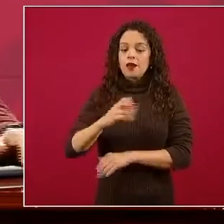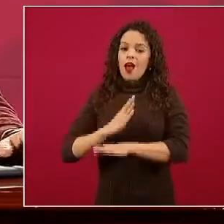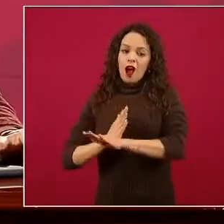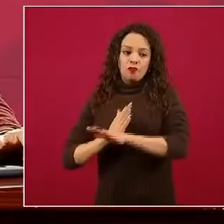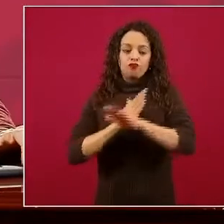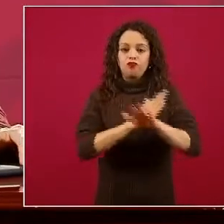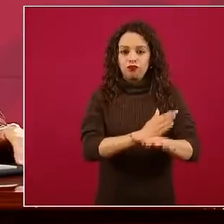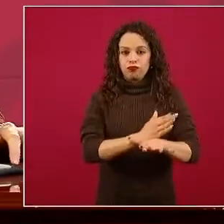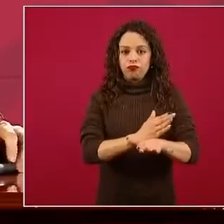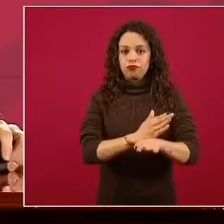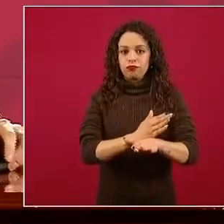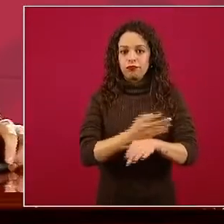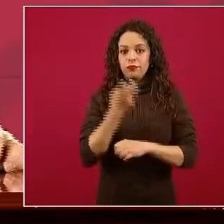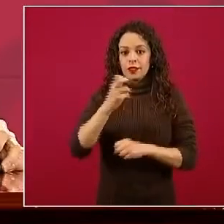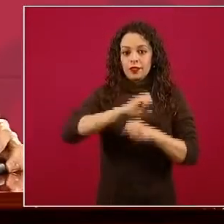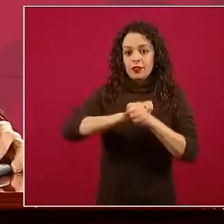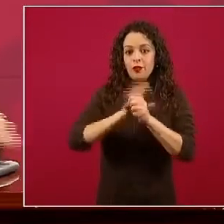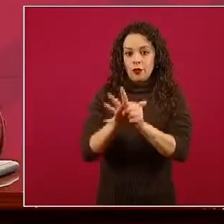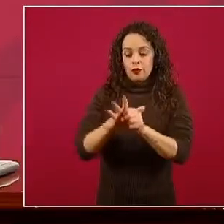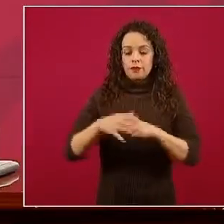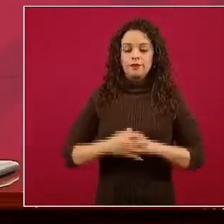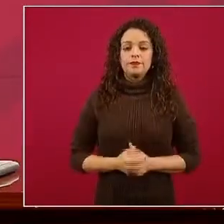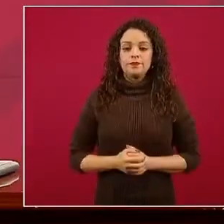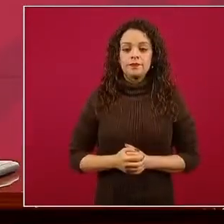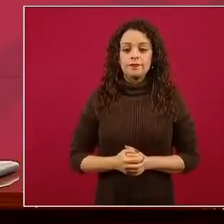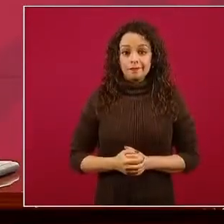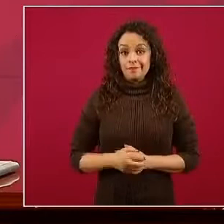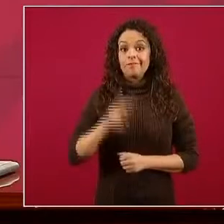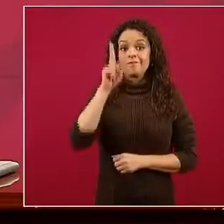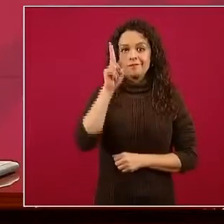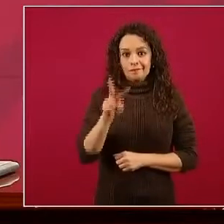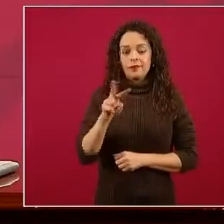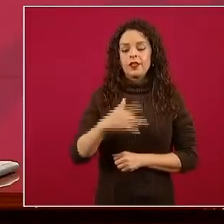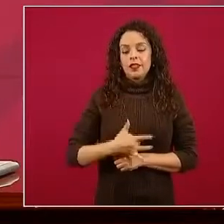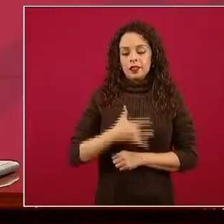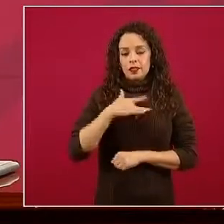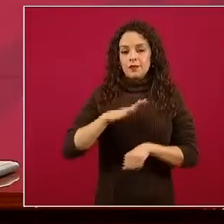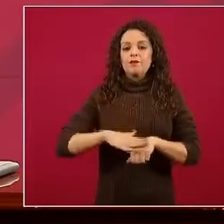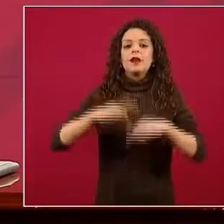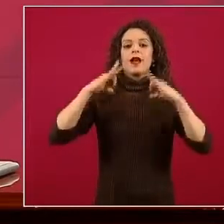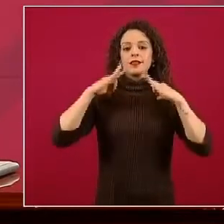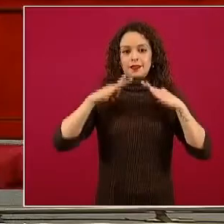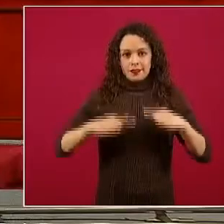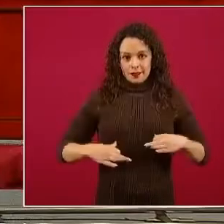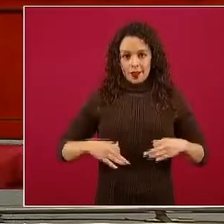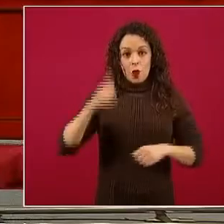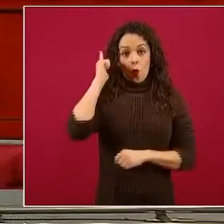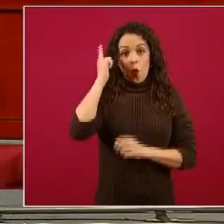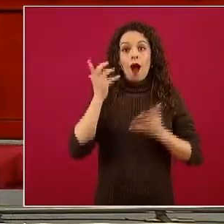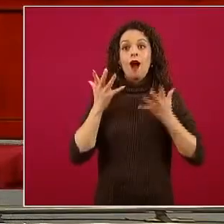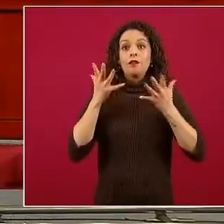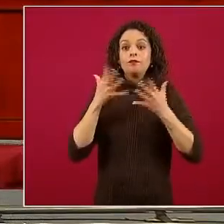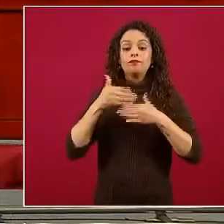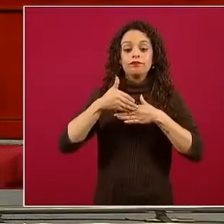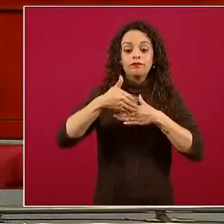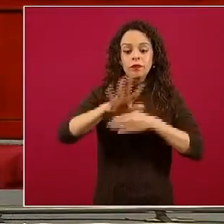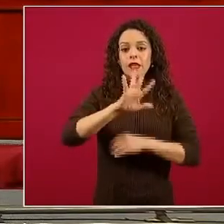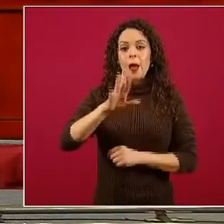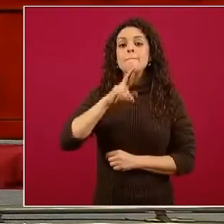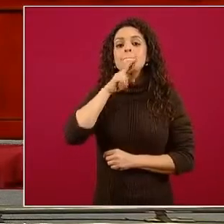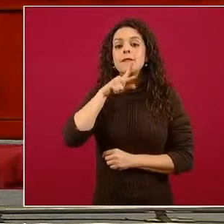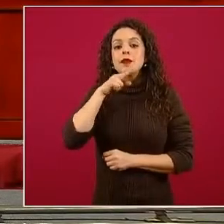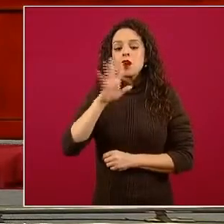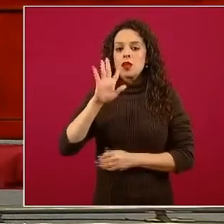es motivo, desde luego, de esperanza, de tranquilidad y como se ha comentado, como lo hemos dicho varias veces,